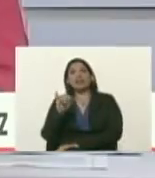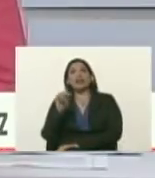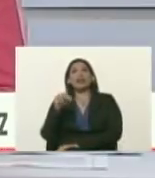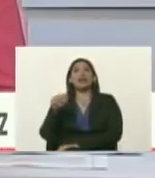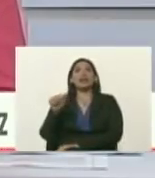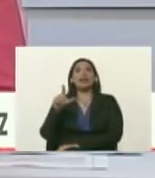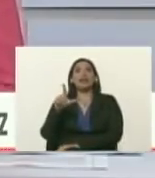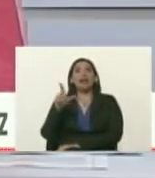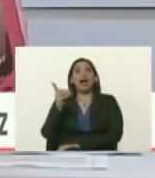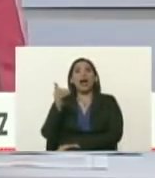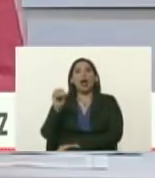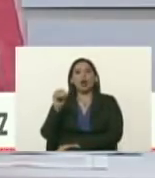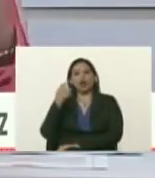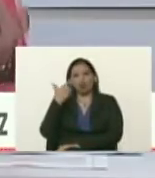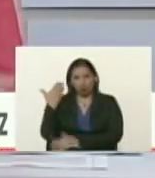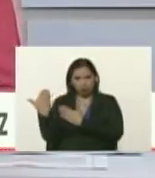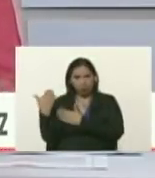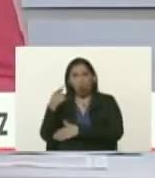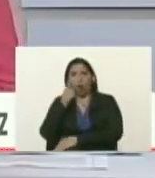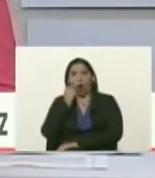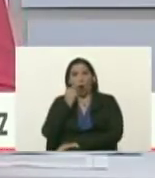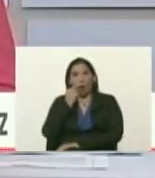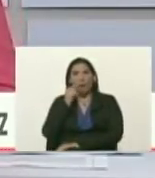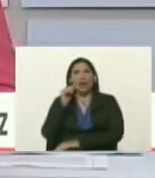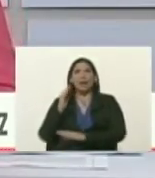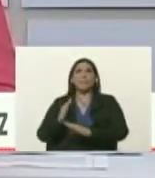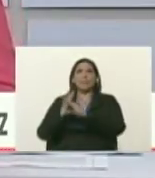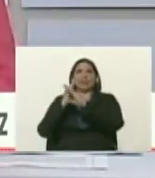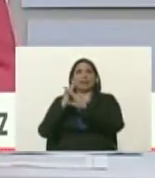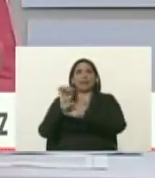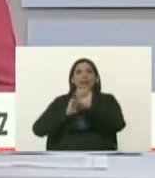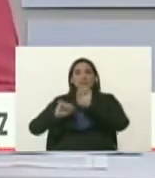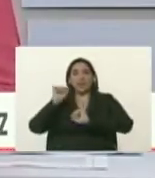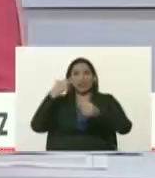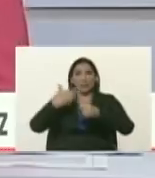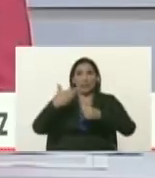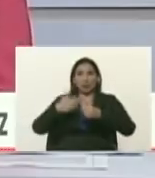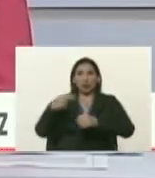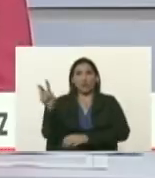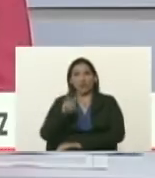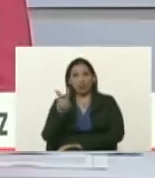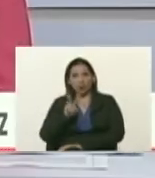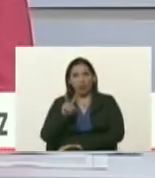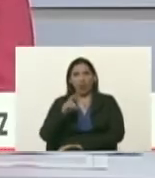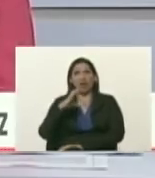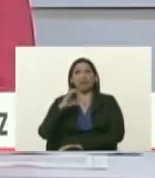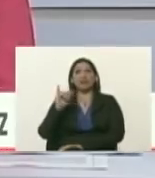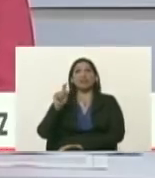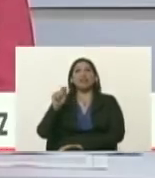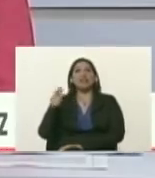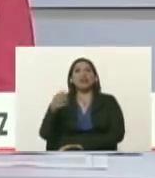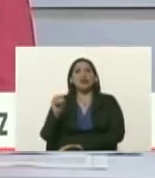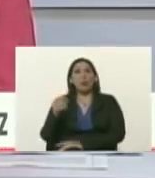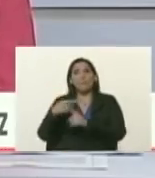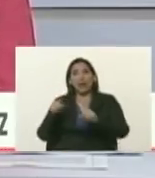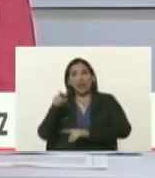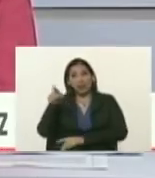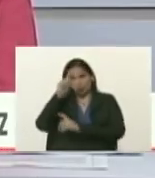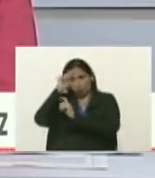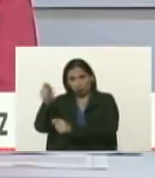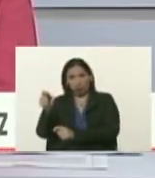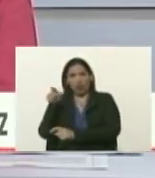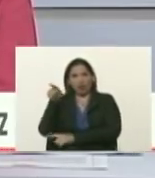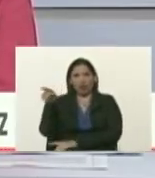Impedir la representación y la defensa de Petróleos de Venezuela, de Cidgo. Para eso fue colocado él